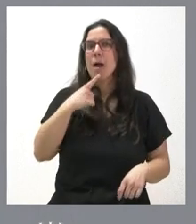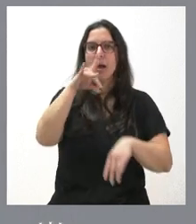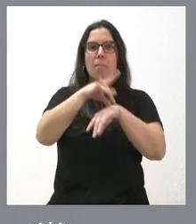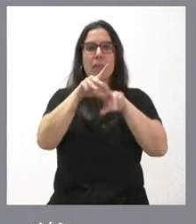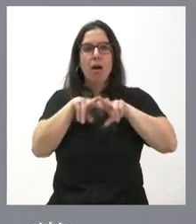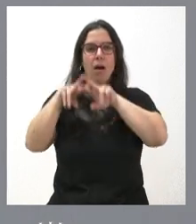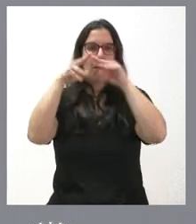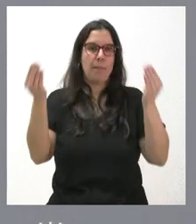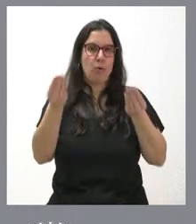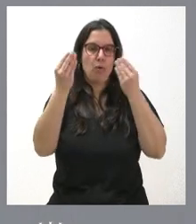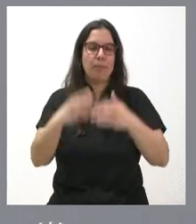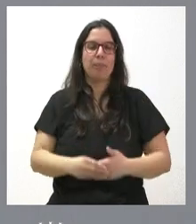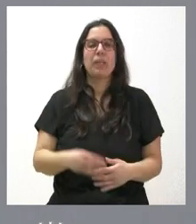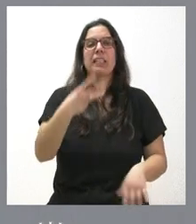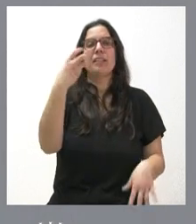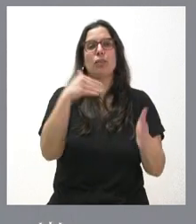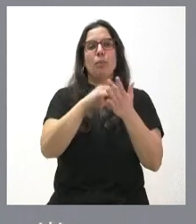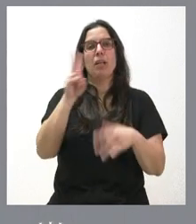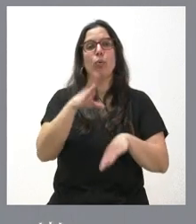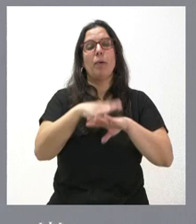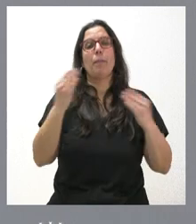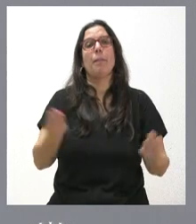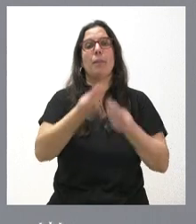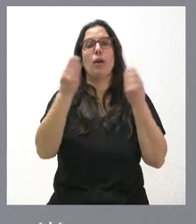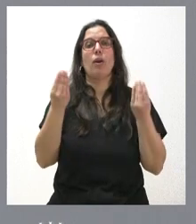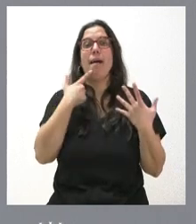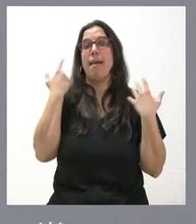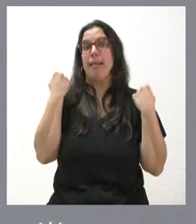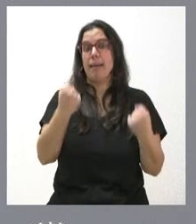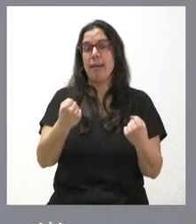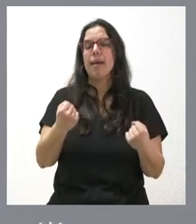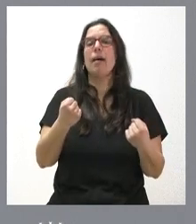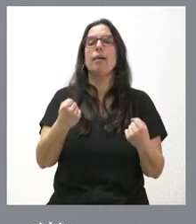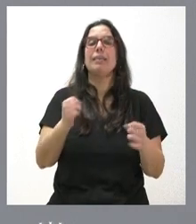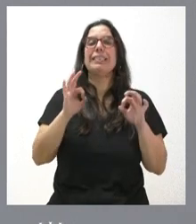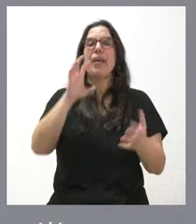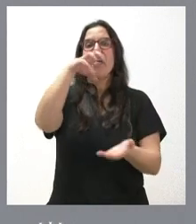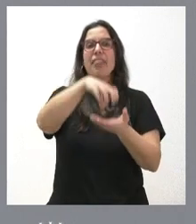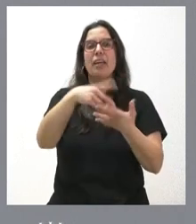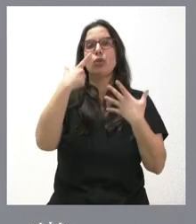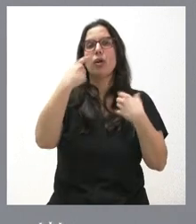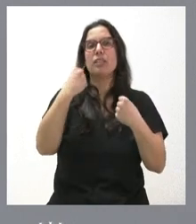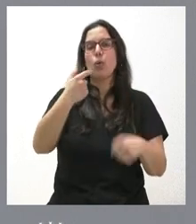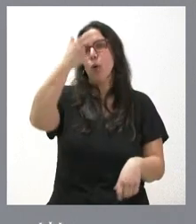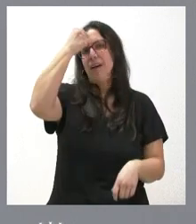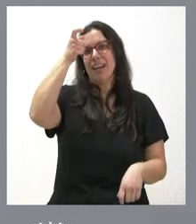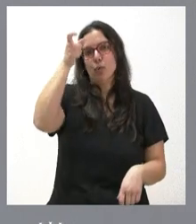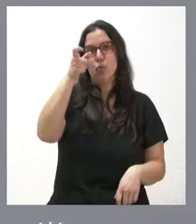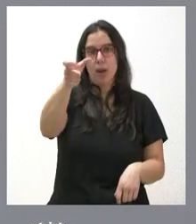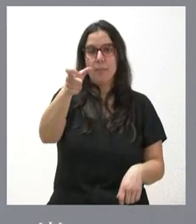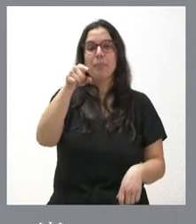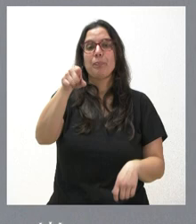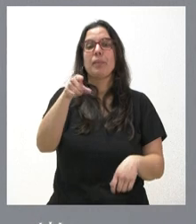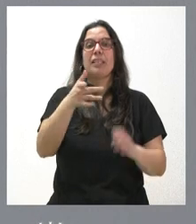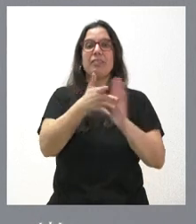médica 300,000 para la mejora de energía en el centro de salud de Ávila rural se sustituirá